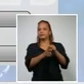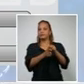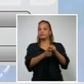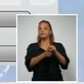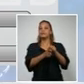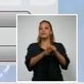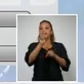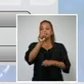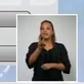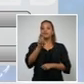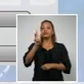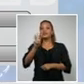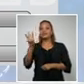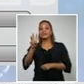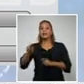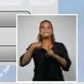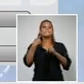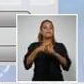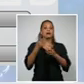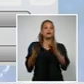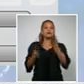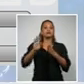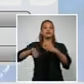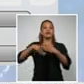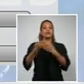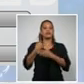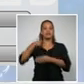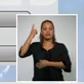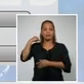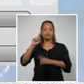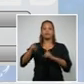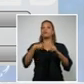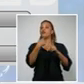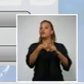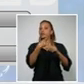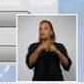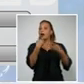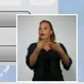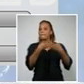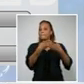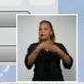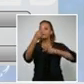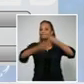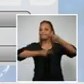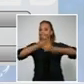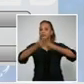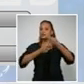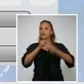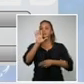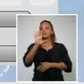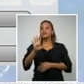133 más que el día de ayer y una positividad de las muestras analizadas de un